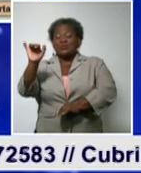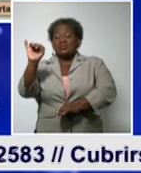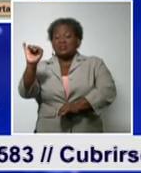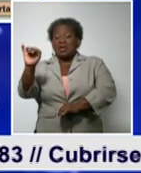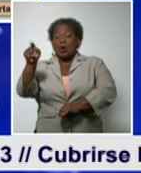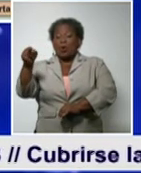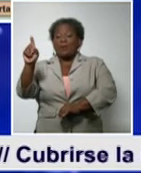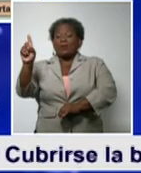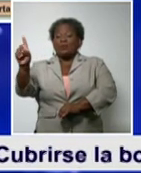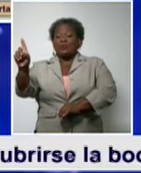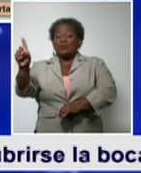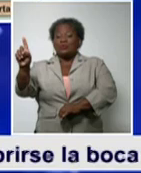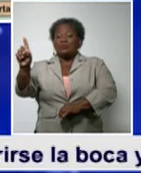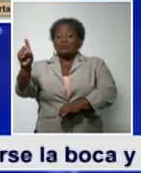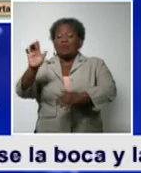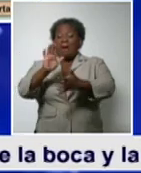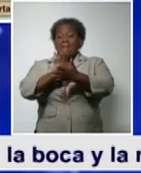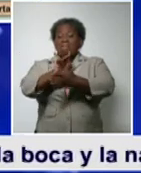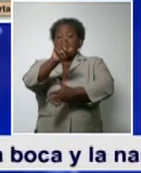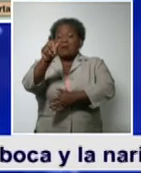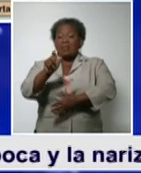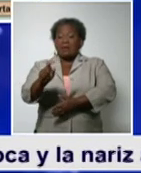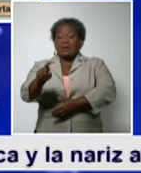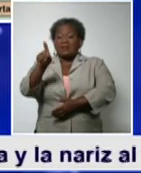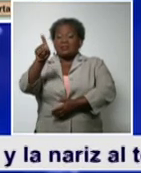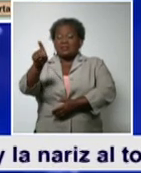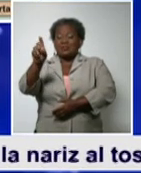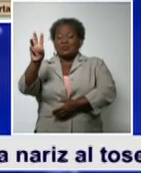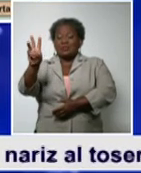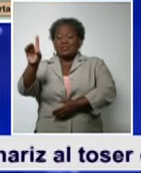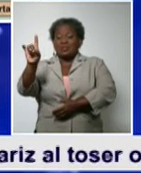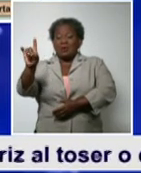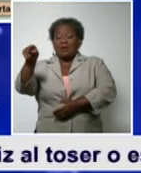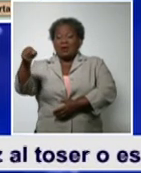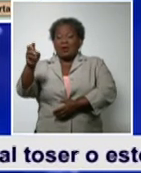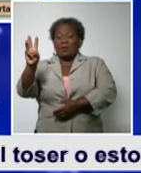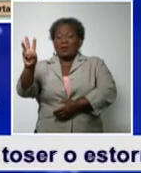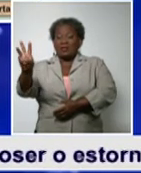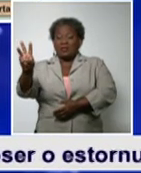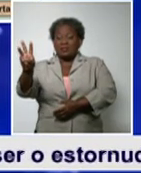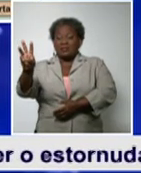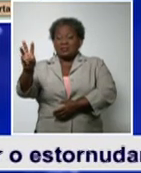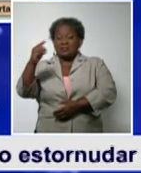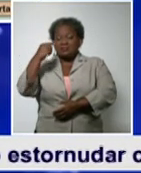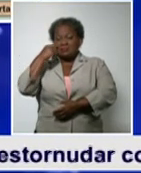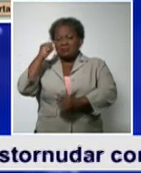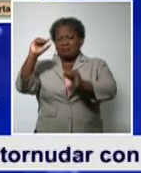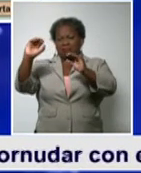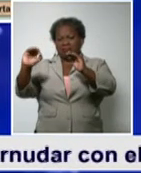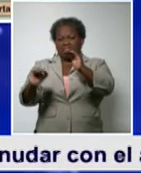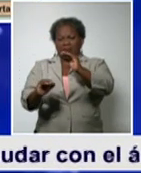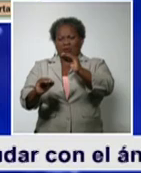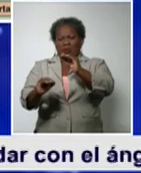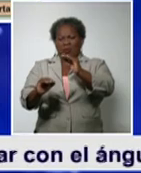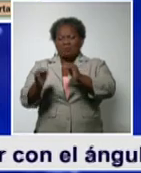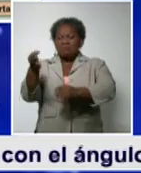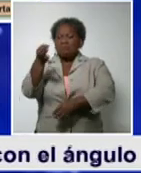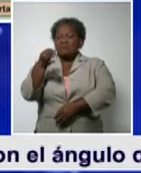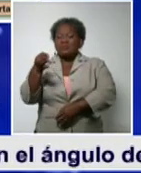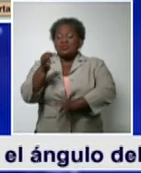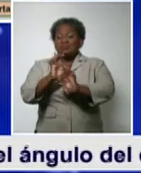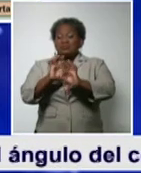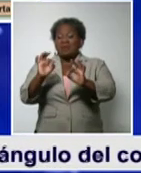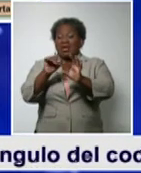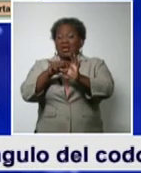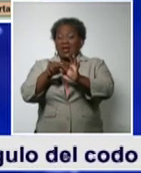156,1, Mayabeque 139,3, discretamente inferior. El municipio especial Isla de la